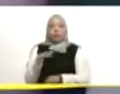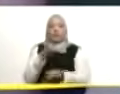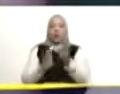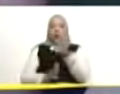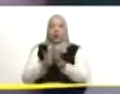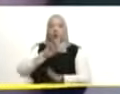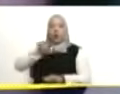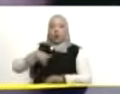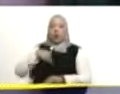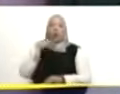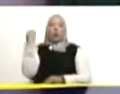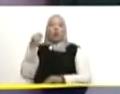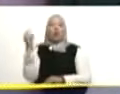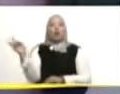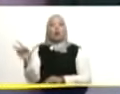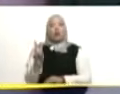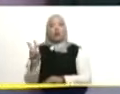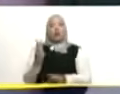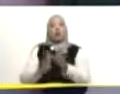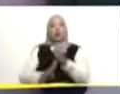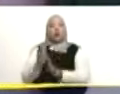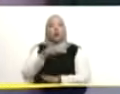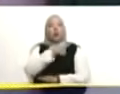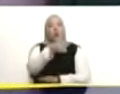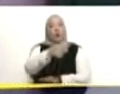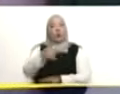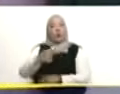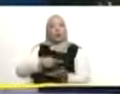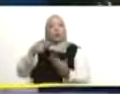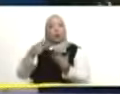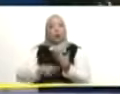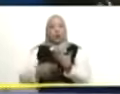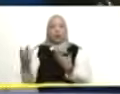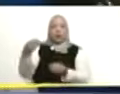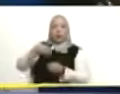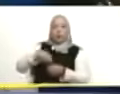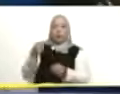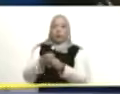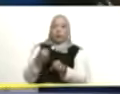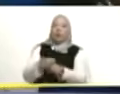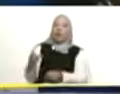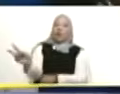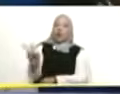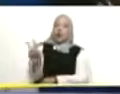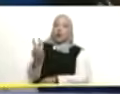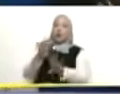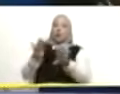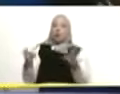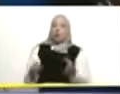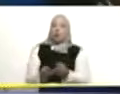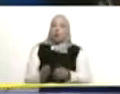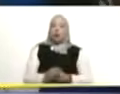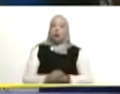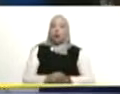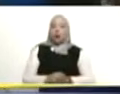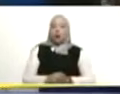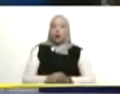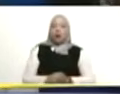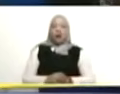que tengan los jóvenes en el territorio para generar cada uno de estos proyectos. La Incubadora País, bueno, todo el mundo, vamos a arrancar